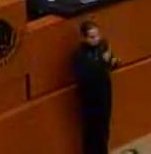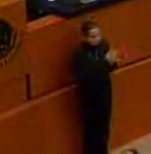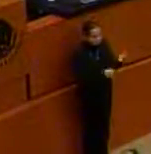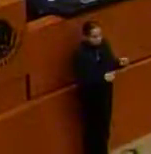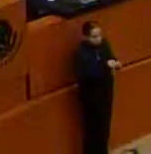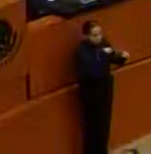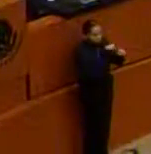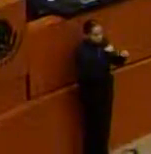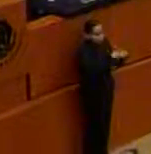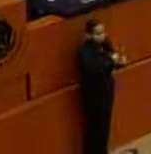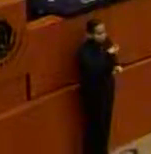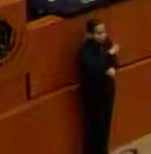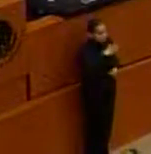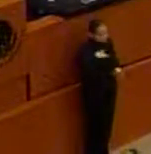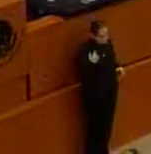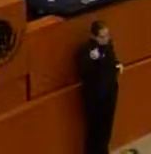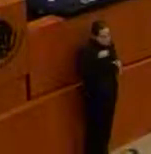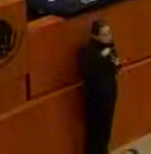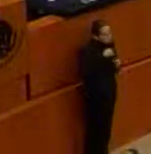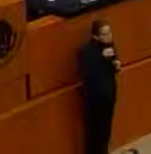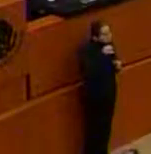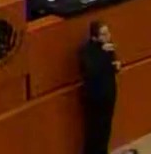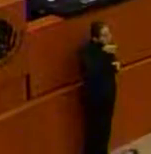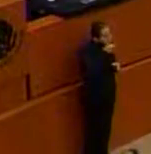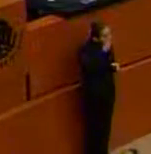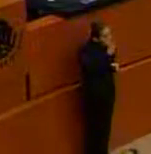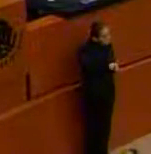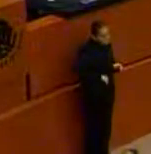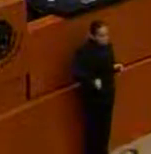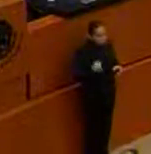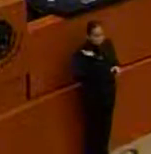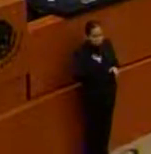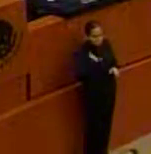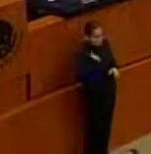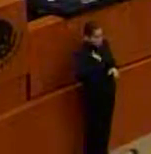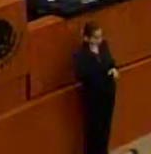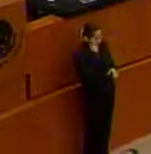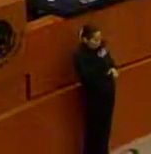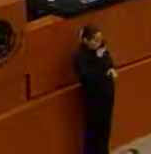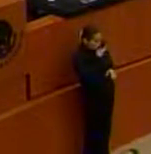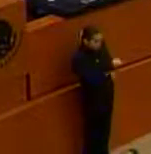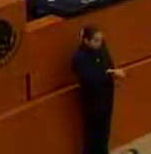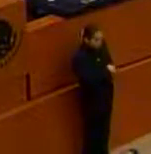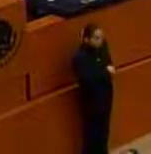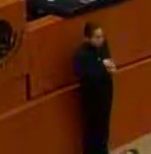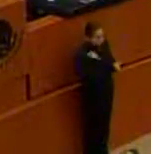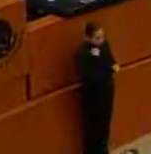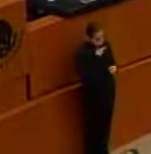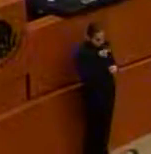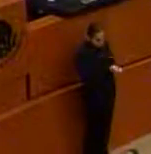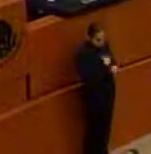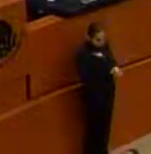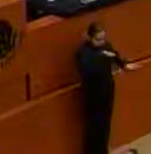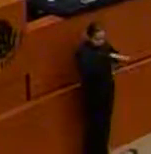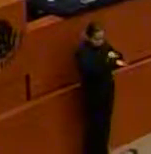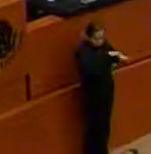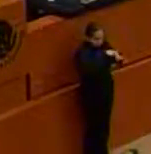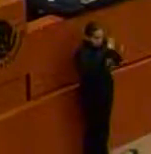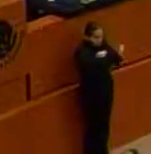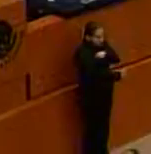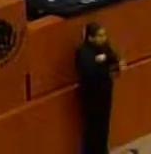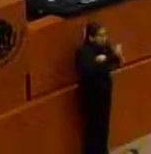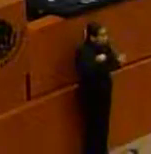programas sociales. Hay un dato interesante de Canadá que yo quisiera destacar. Dice que el